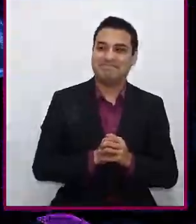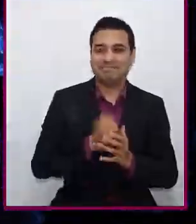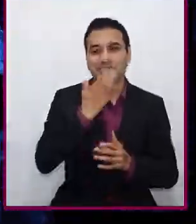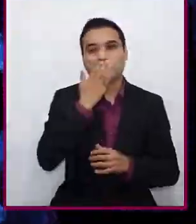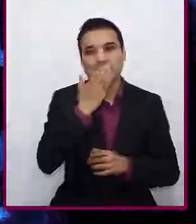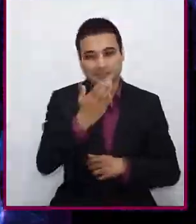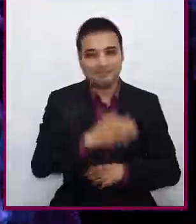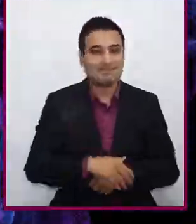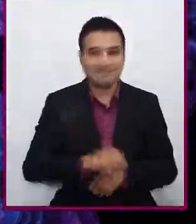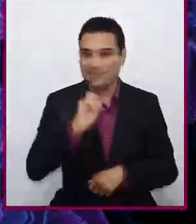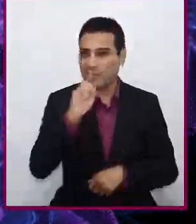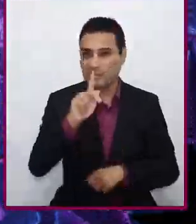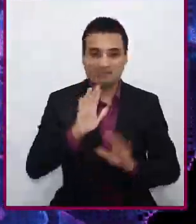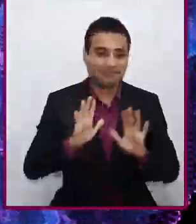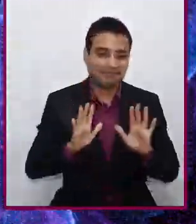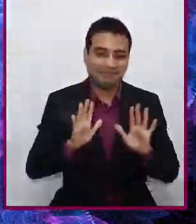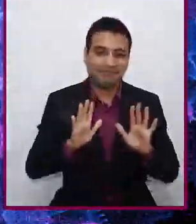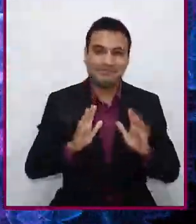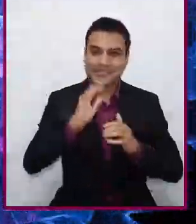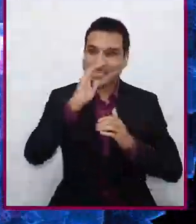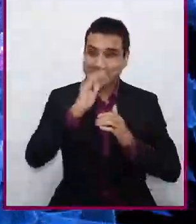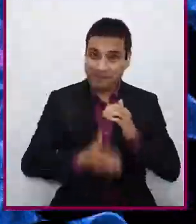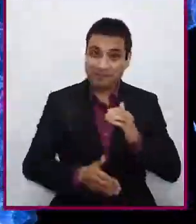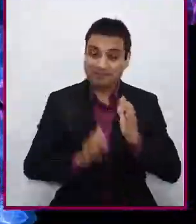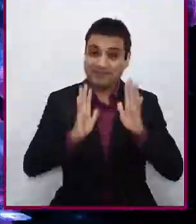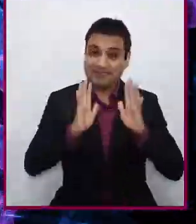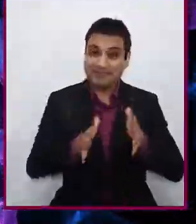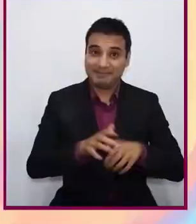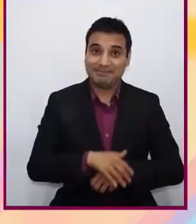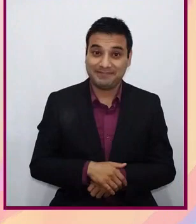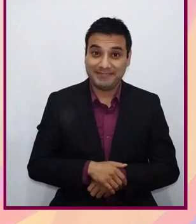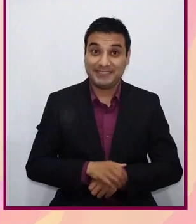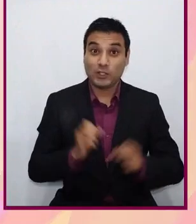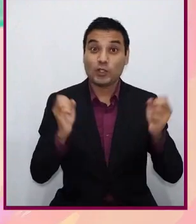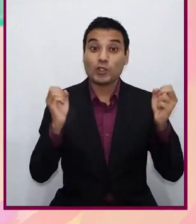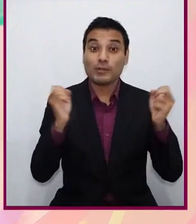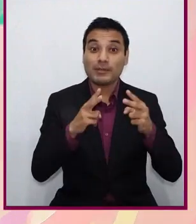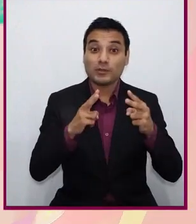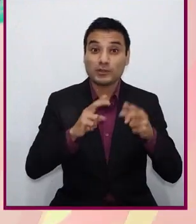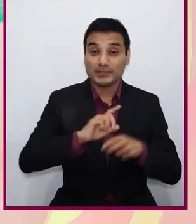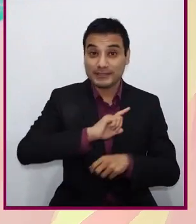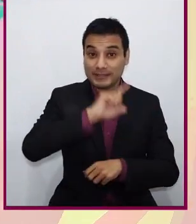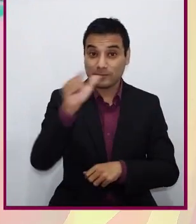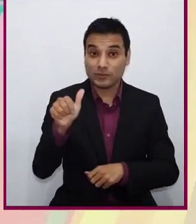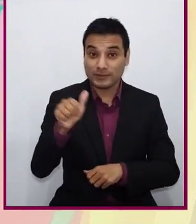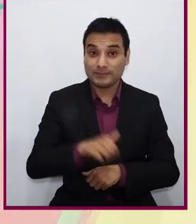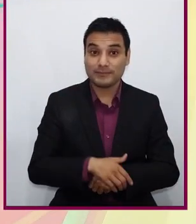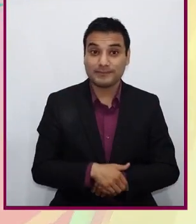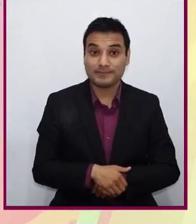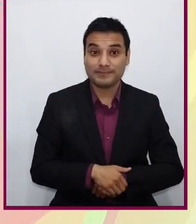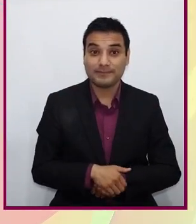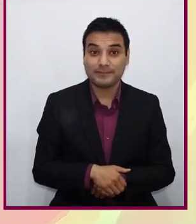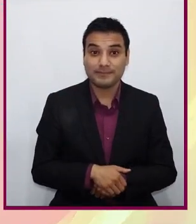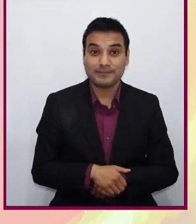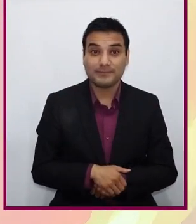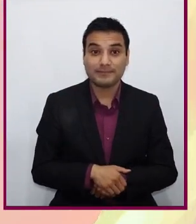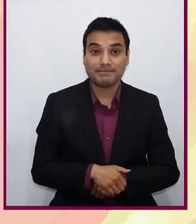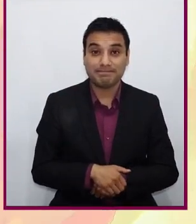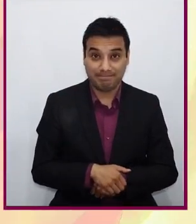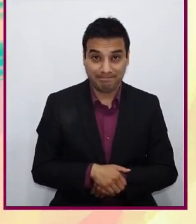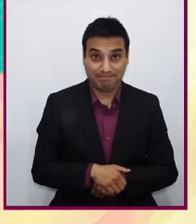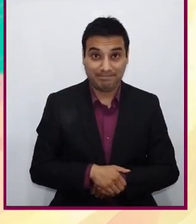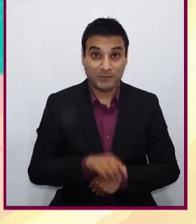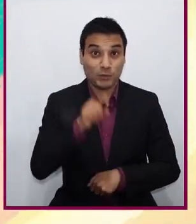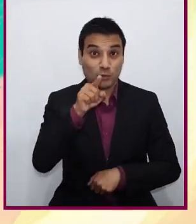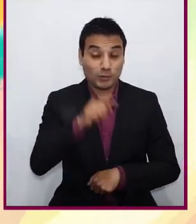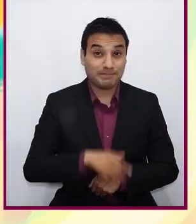tocho y mi querido accent y mis queridos beat watchers no se les olvide visitarnos en nuestro sitio oficial y en nuestras redes social ahí pueden